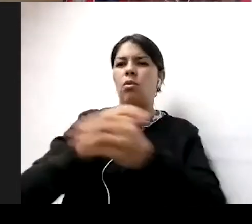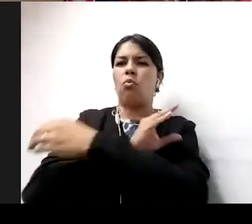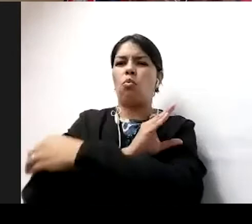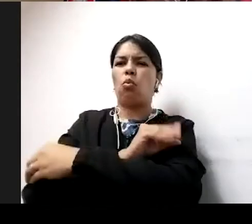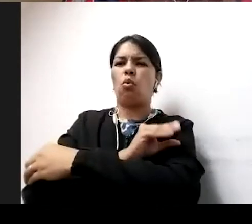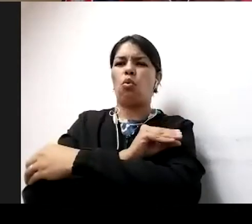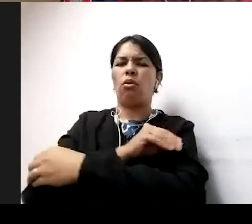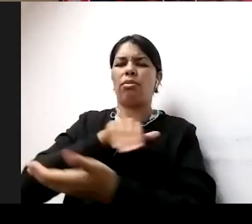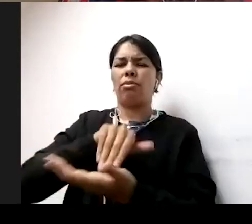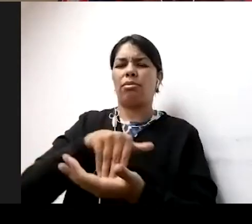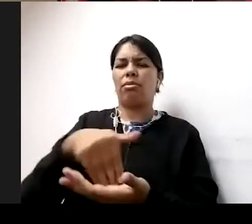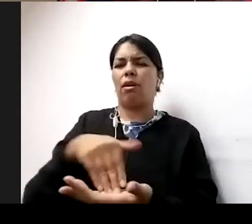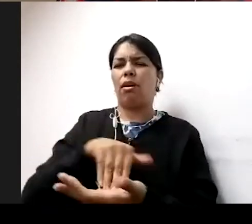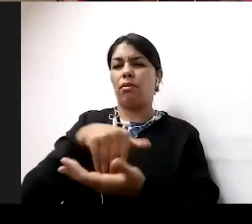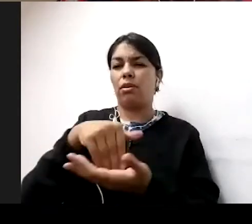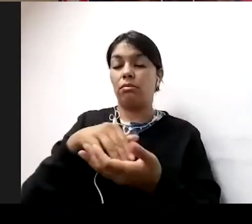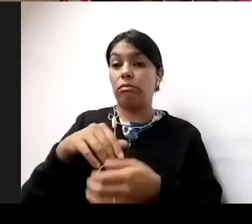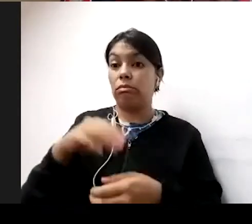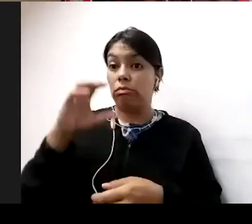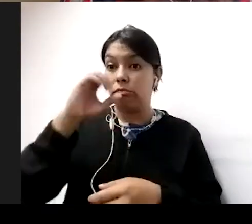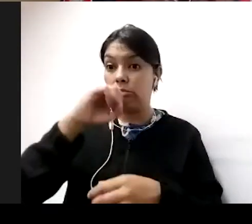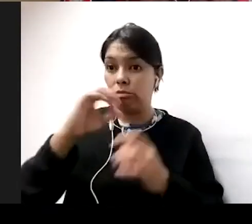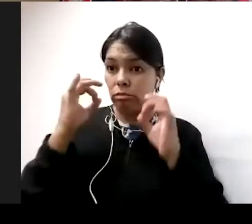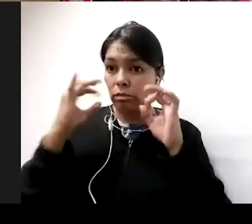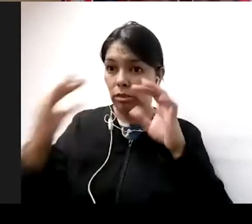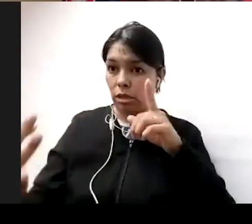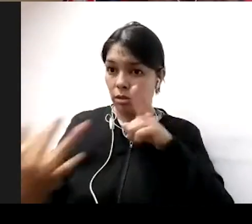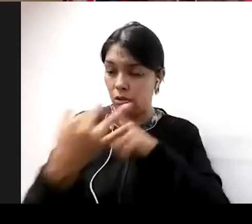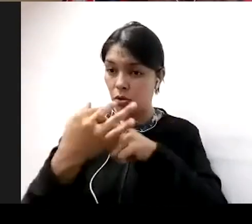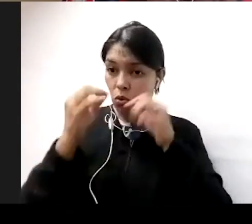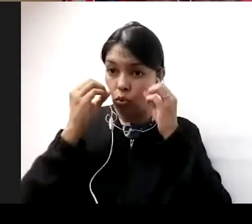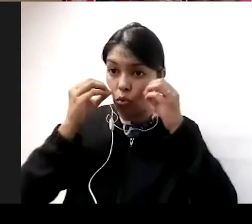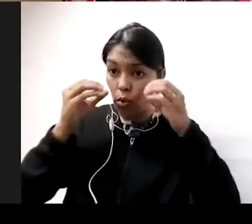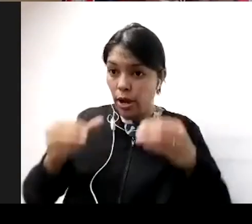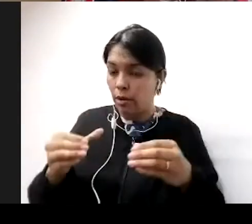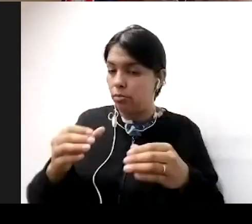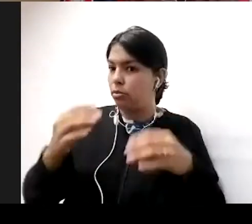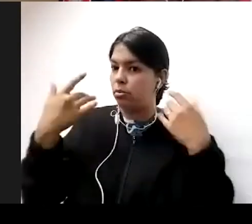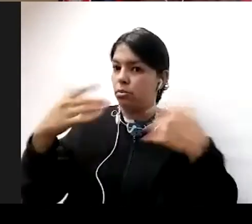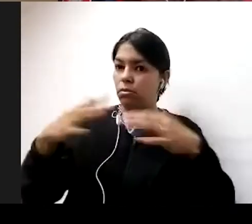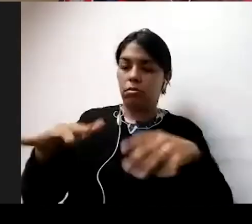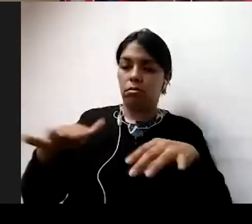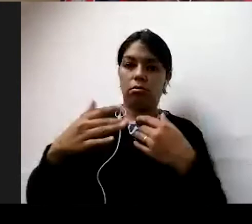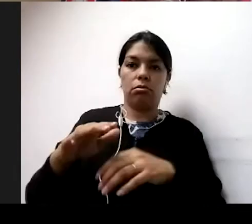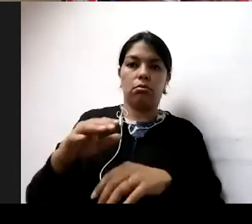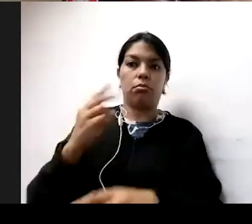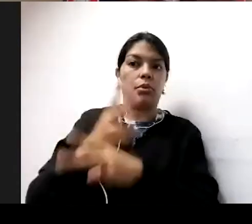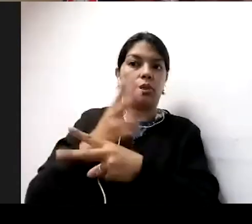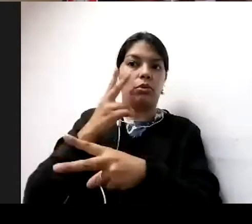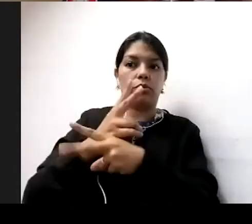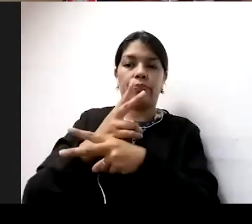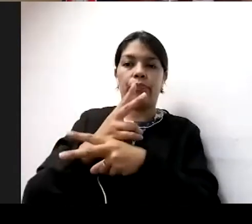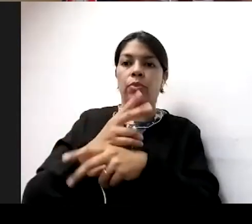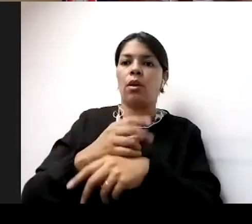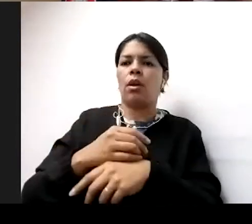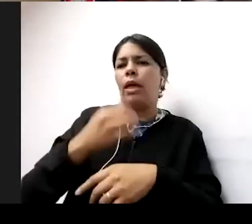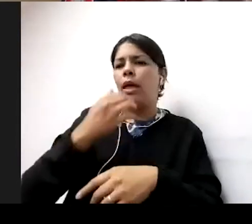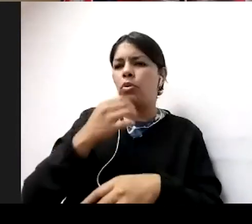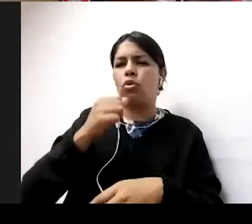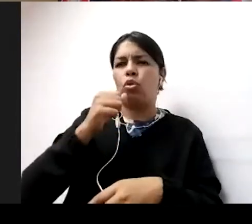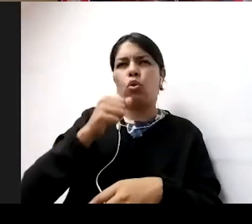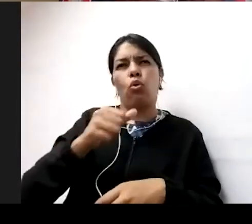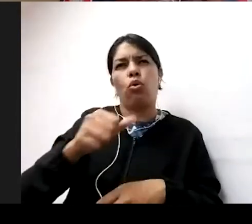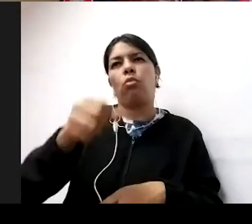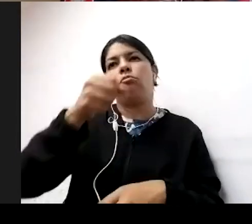unos efectos muy, muy graves en el cuerpo al consumir estas sustancias. A largo plazo, el consumo de los inhalantes